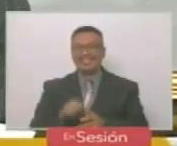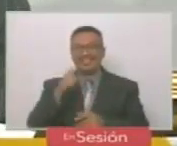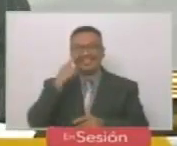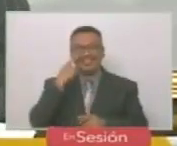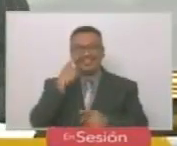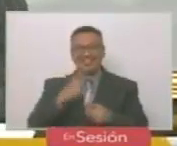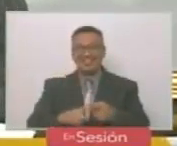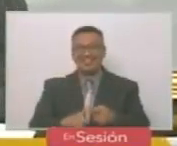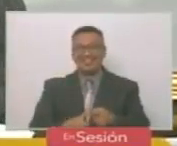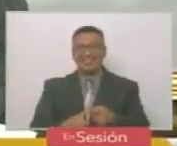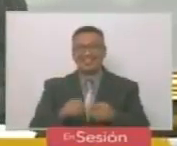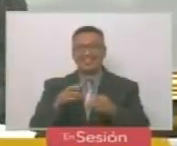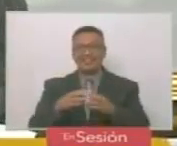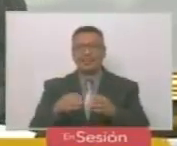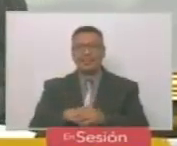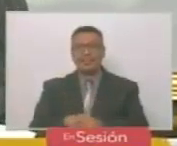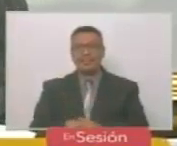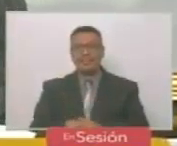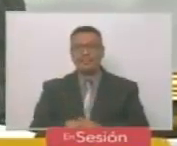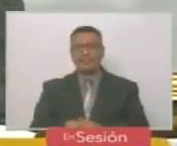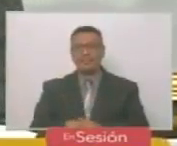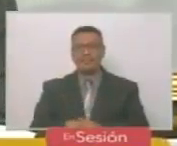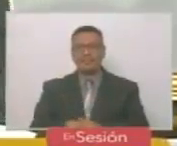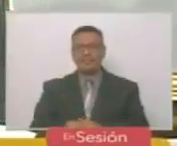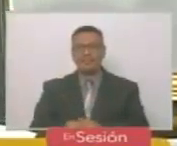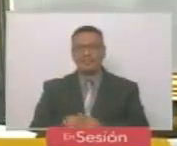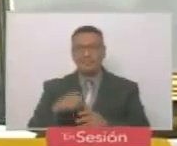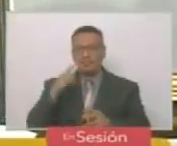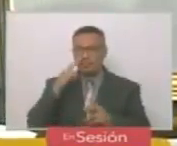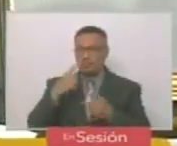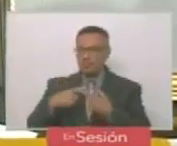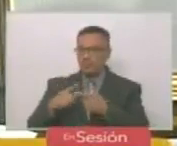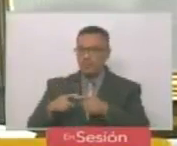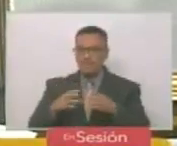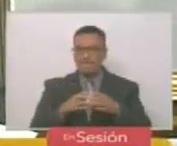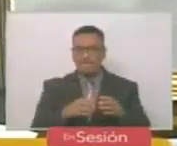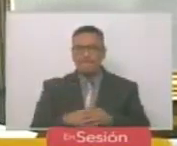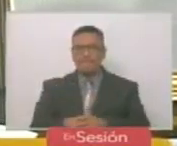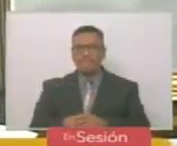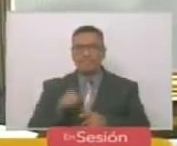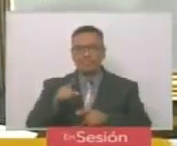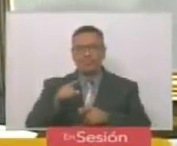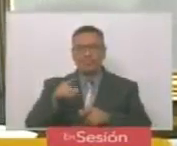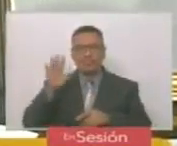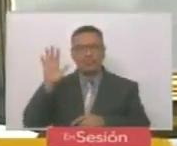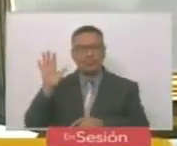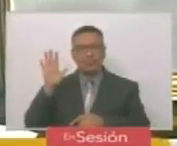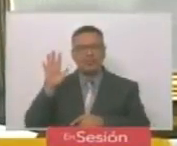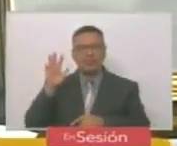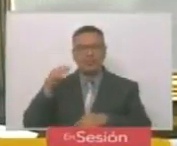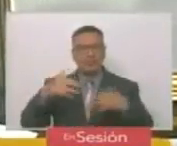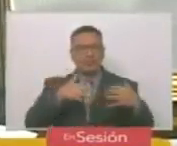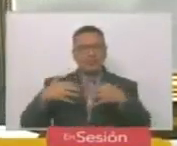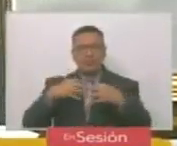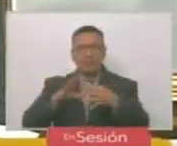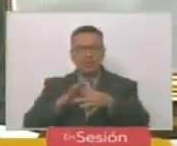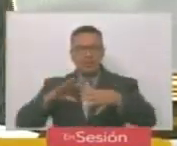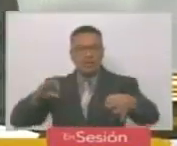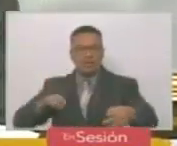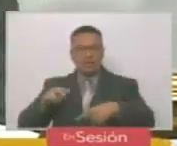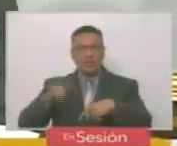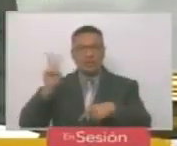humano, de la humanidad. En contraste con aquellos que apostaron a la guerra, al aislamiento de